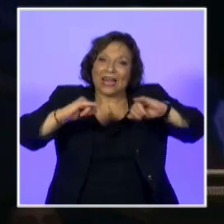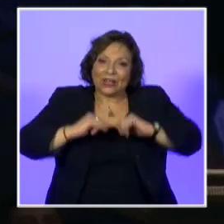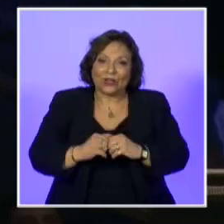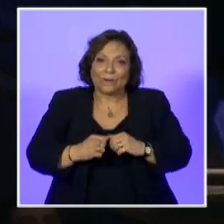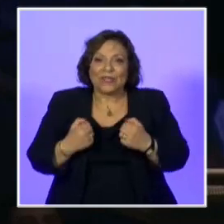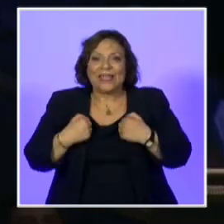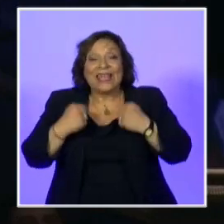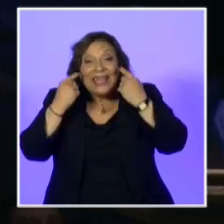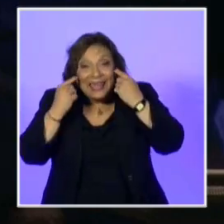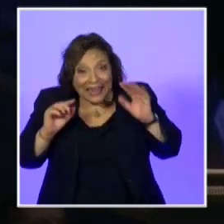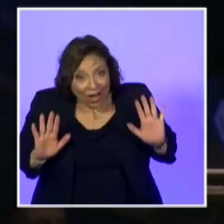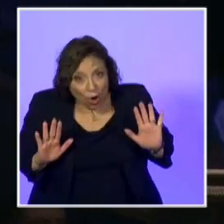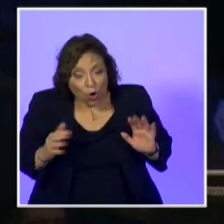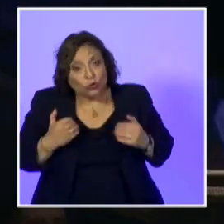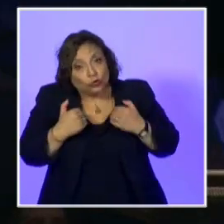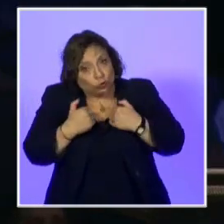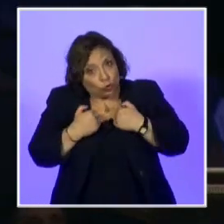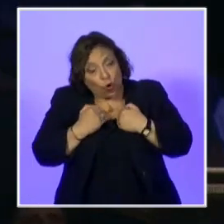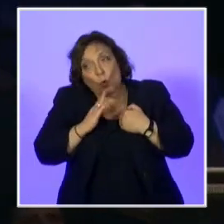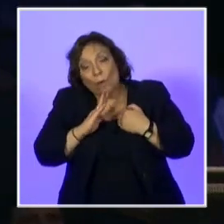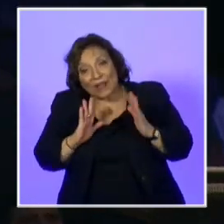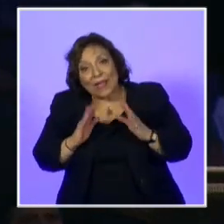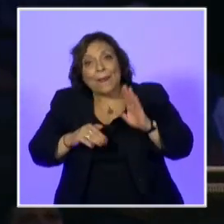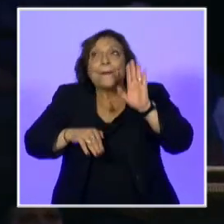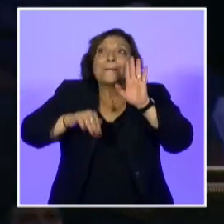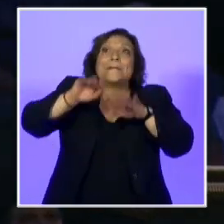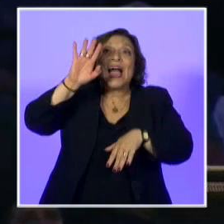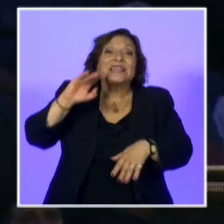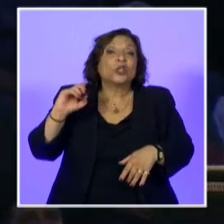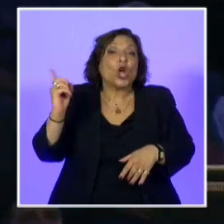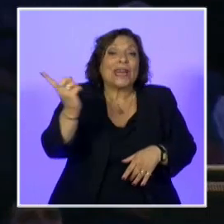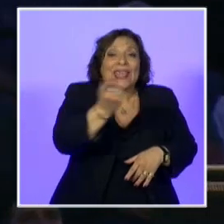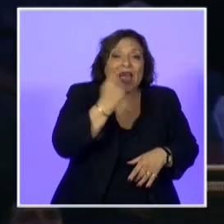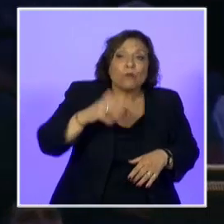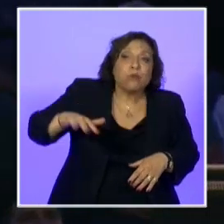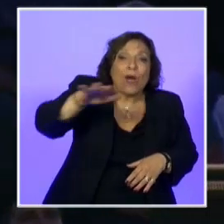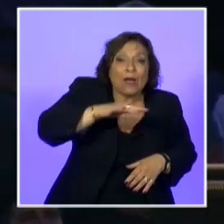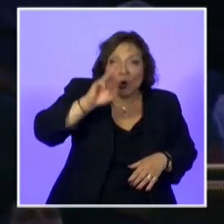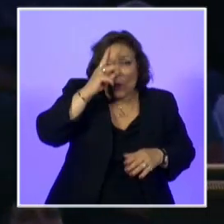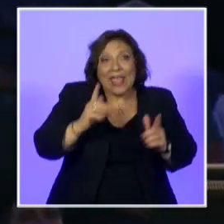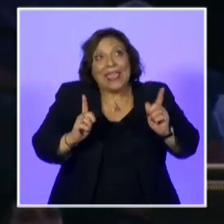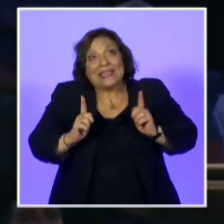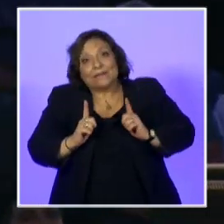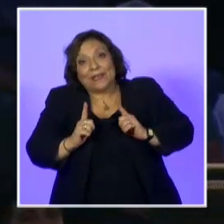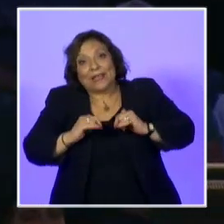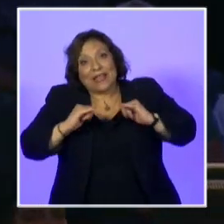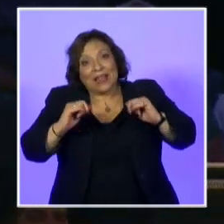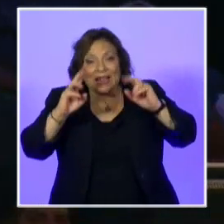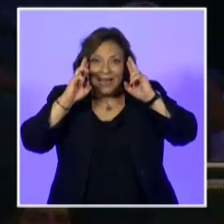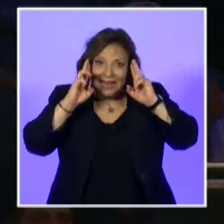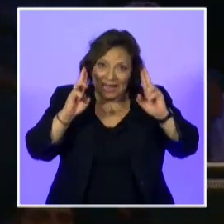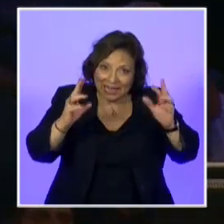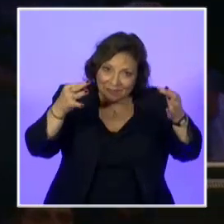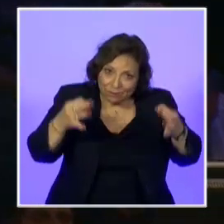Creo yo, humildemente, que la mayoría del pueblo uruguayo espera una campaña respetuosa